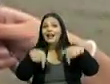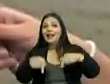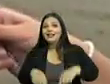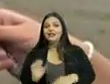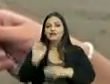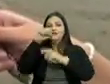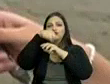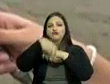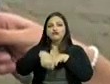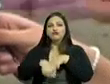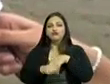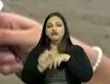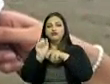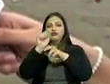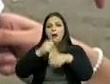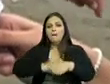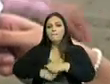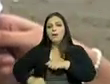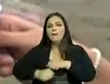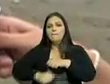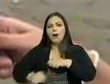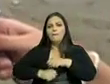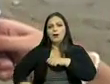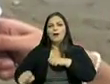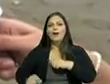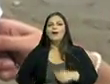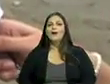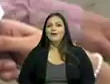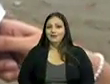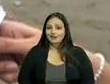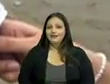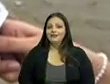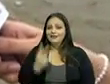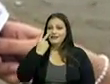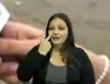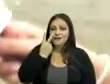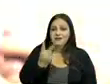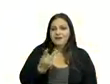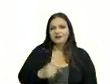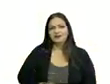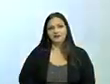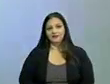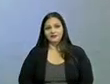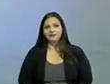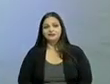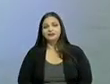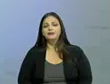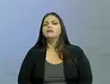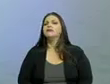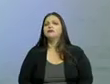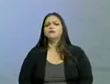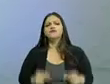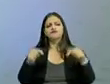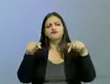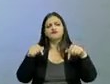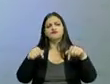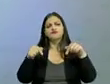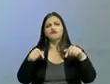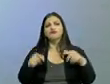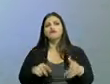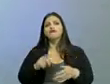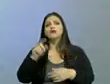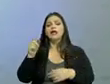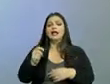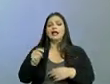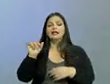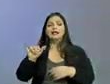ballenas, sino que también se hace la ballena. Esto aquí es un sitio del amor de las ballenas. Este fin de semana arrancó el